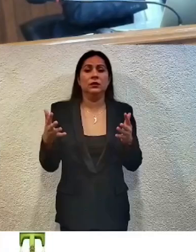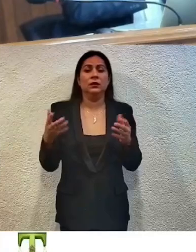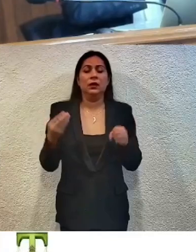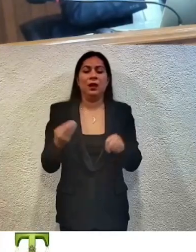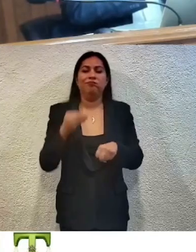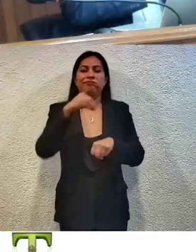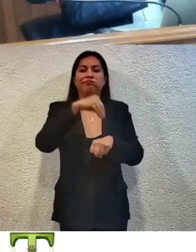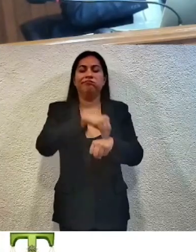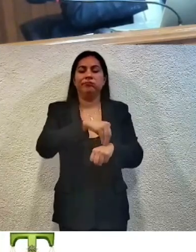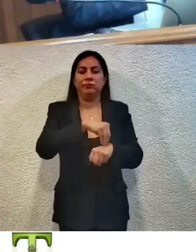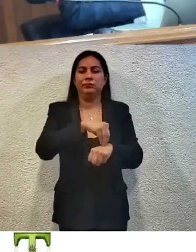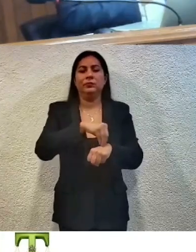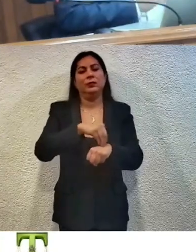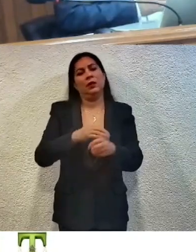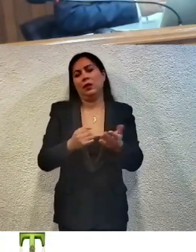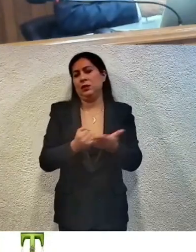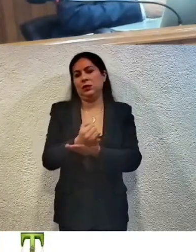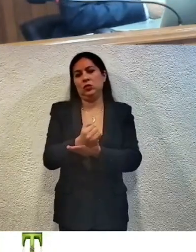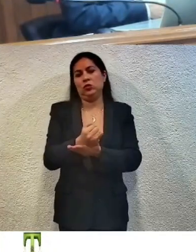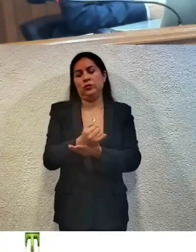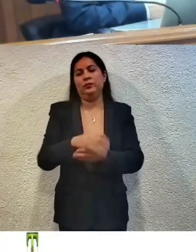agregado a la sentencia.